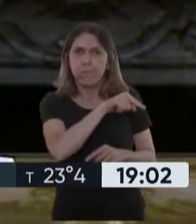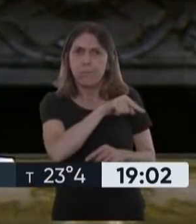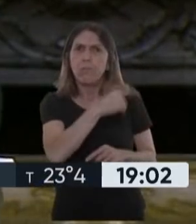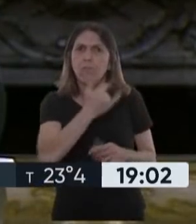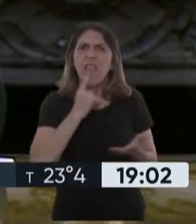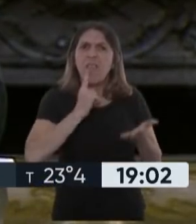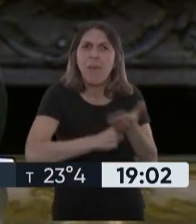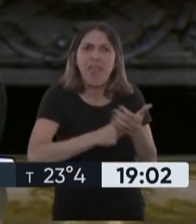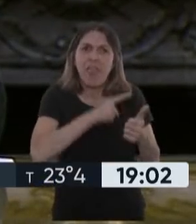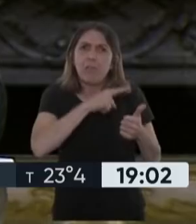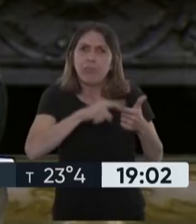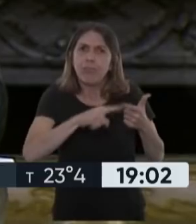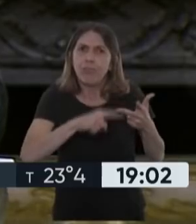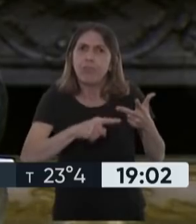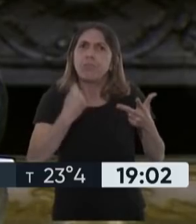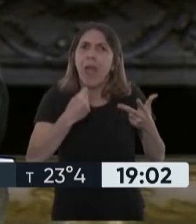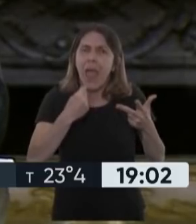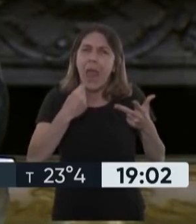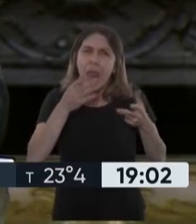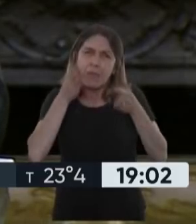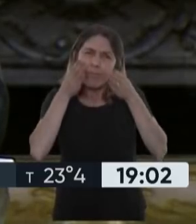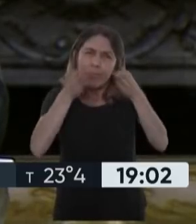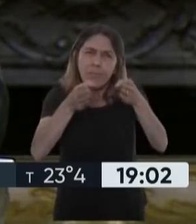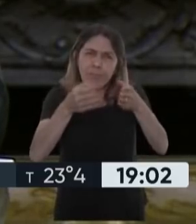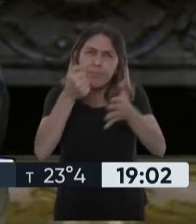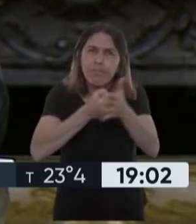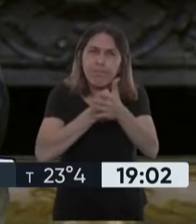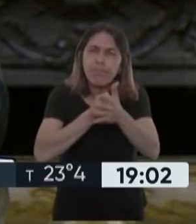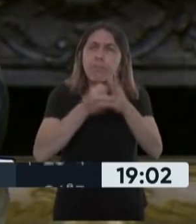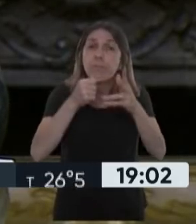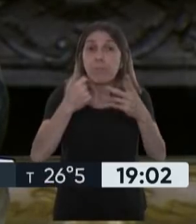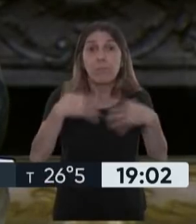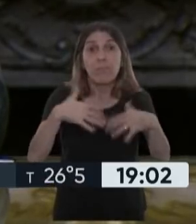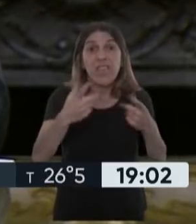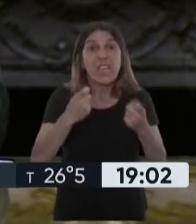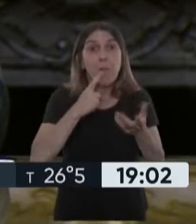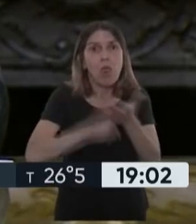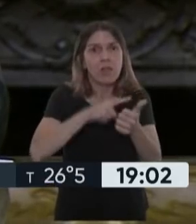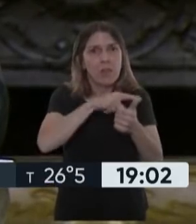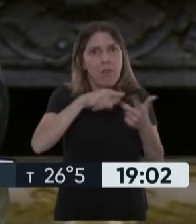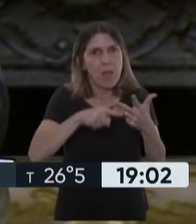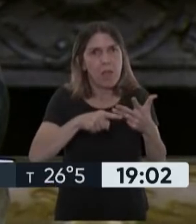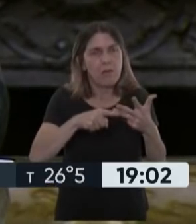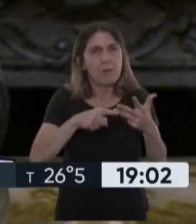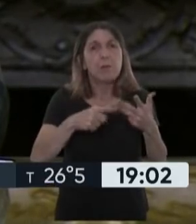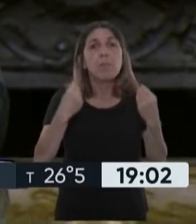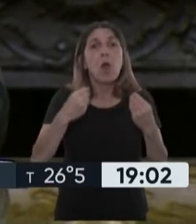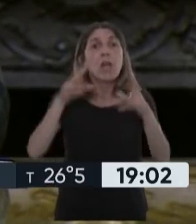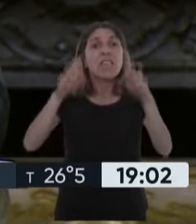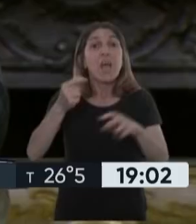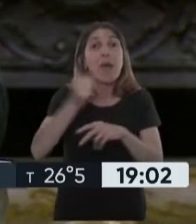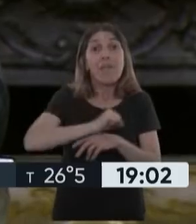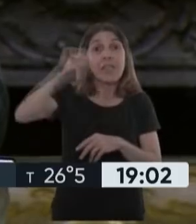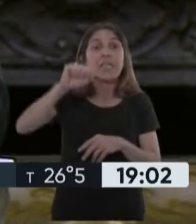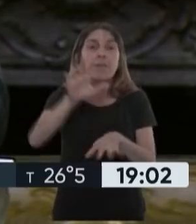serie de medidas que estamos tomando para la coyuntura que a nosotros nos parecen muy necesarias. Definitivamente, el impacto de la inflación en el